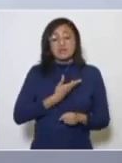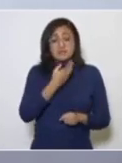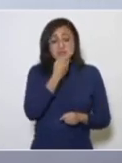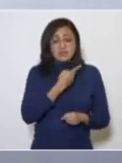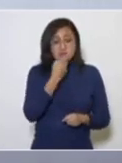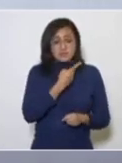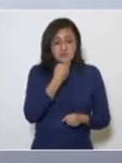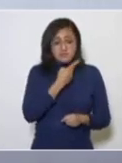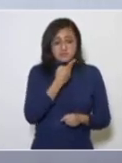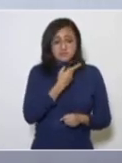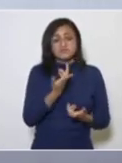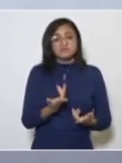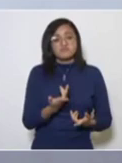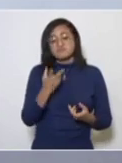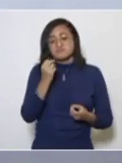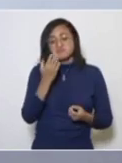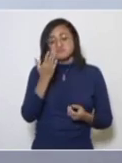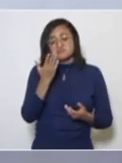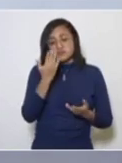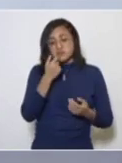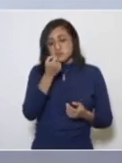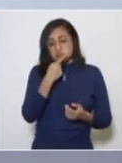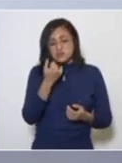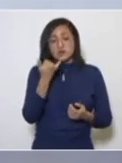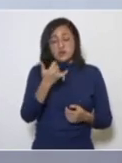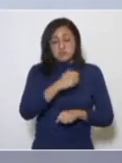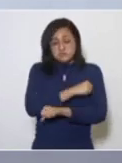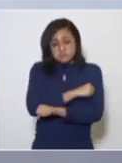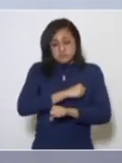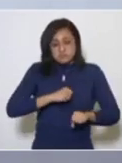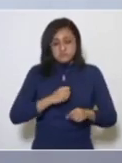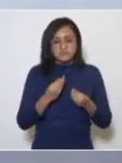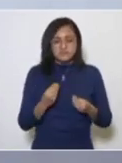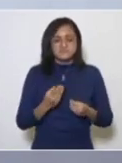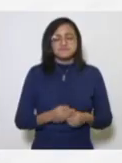tipo 2 descompensada y obesidad mórbida. Es cuanto, gobernador.